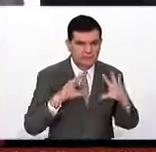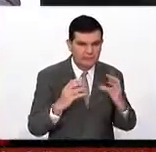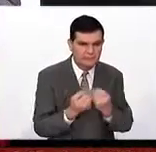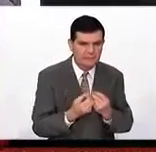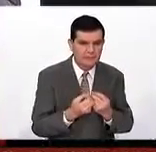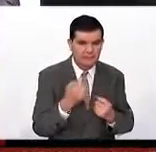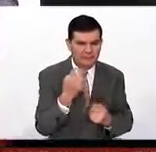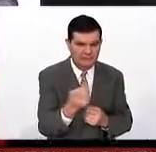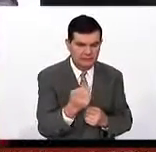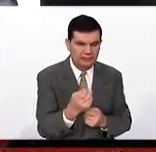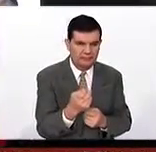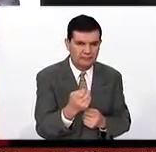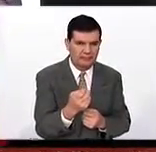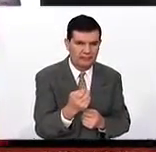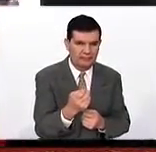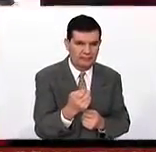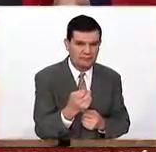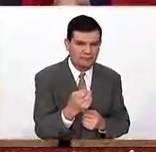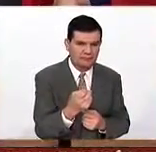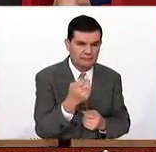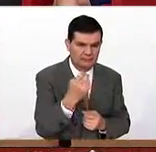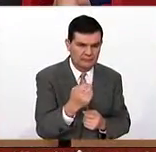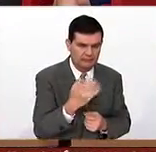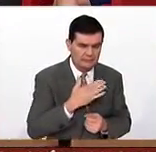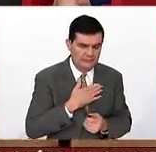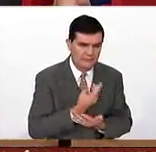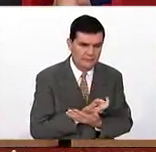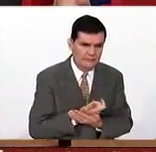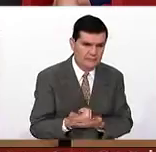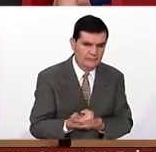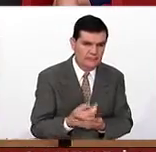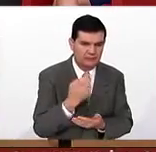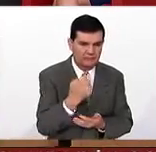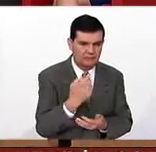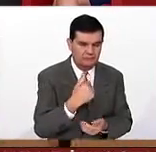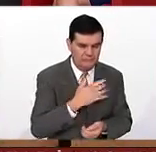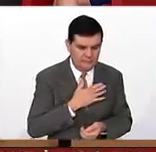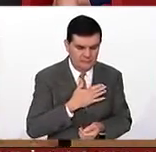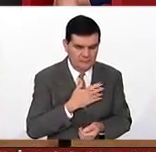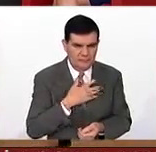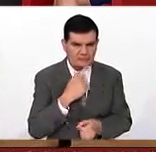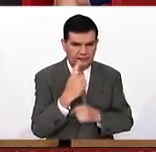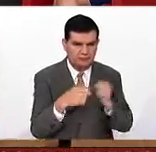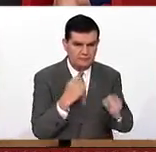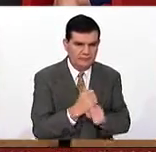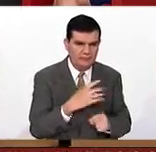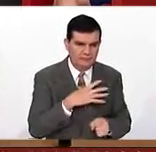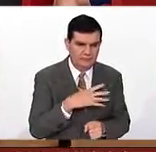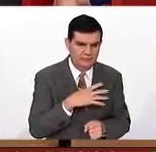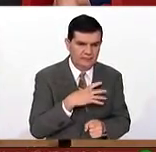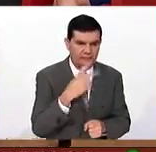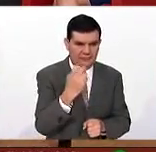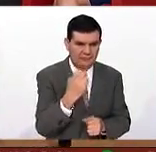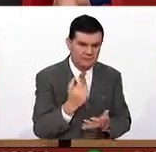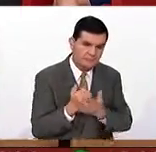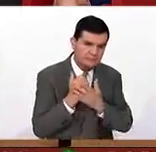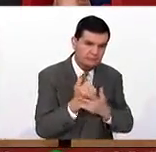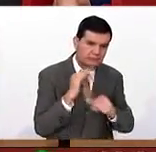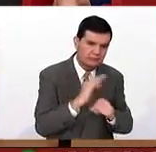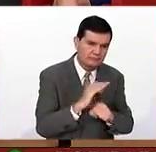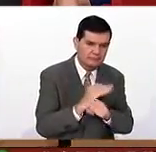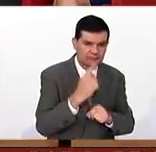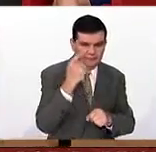tanto ok este es un sueldo eso es con lo que yo cuento al año eso ayuda un poco más